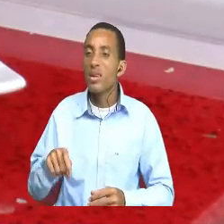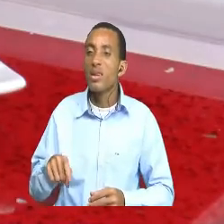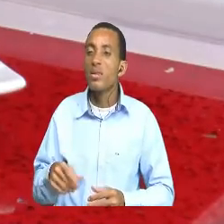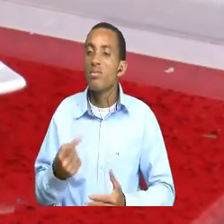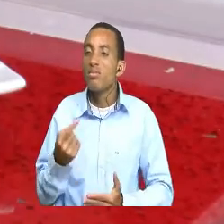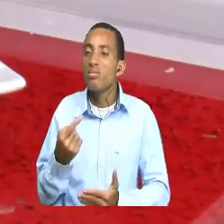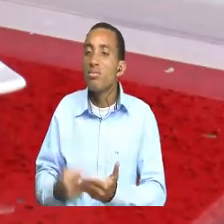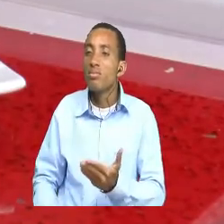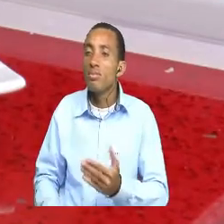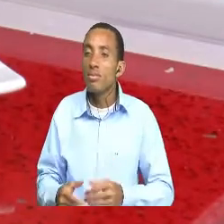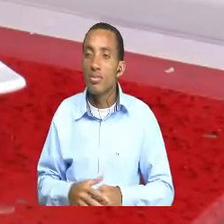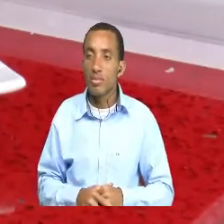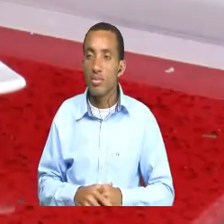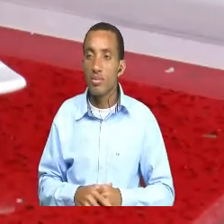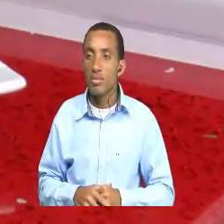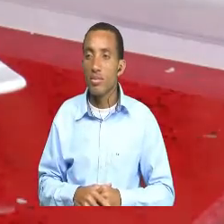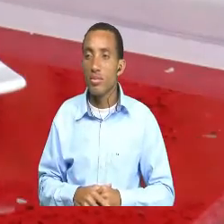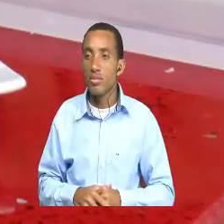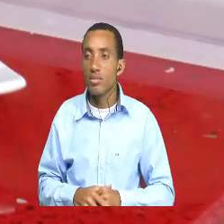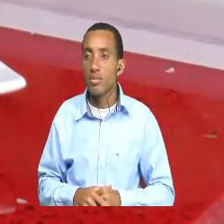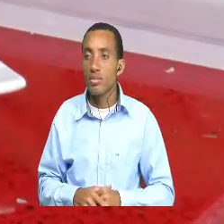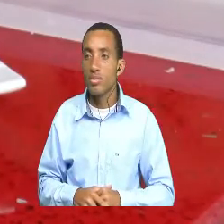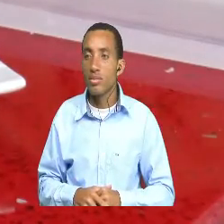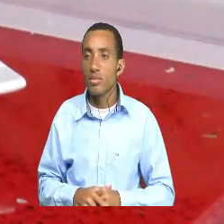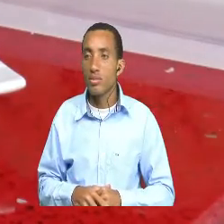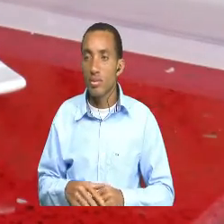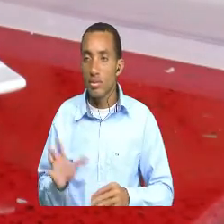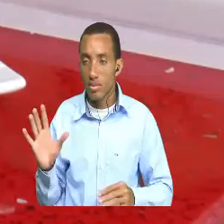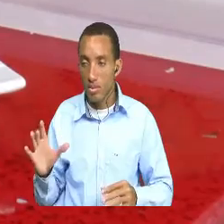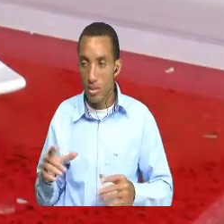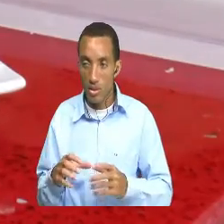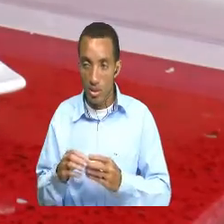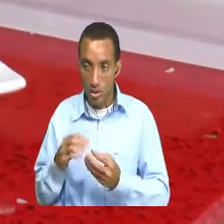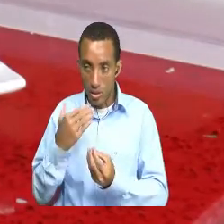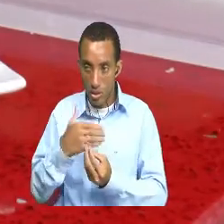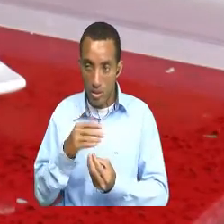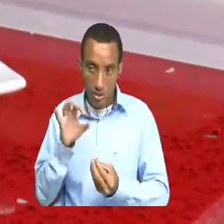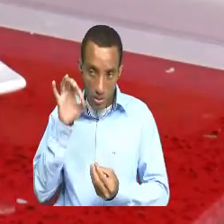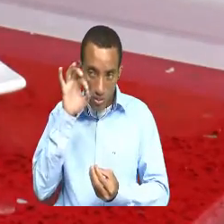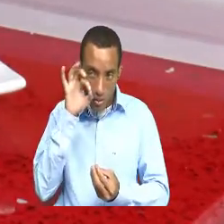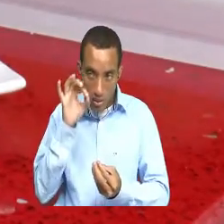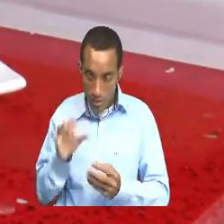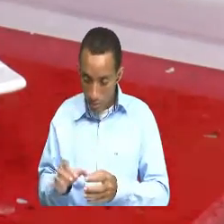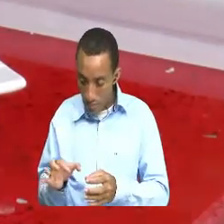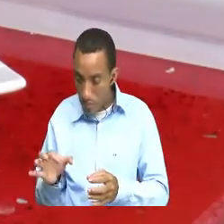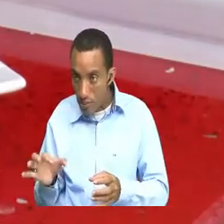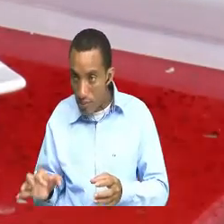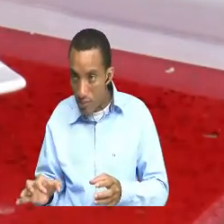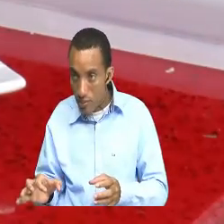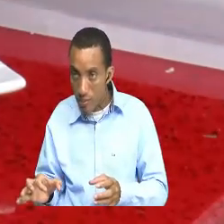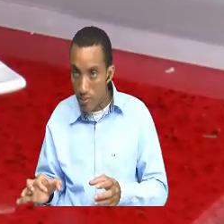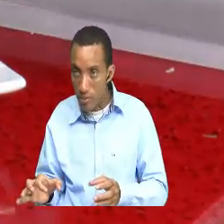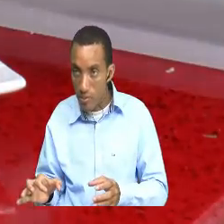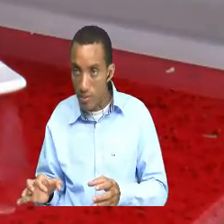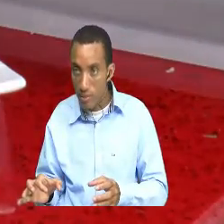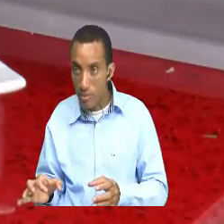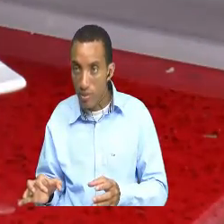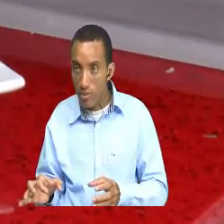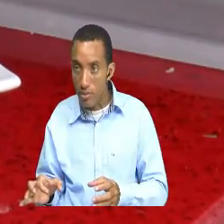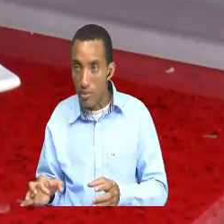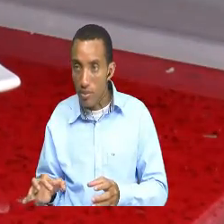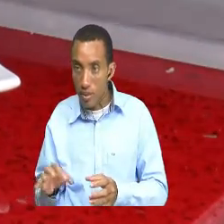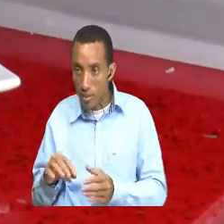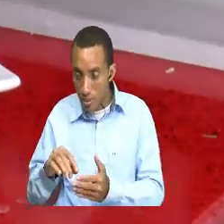favor nuestro tomate baja llevamos el tomate el plato vamos a ir